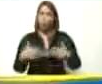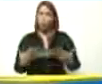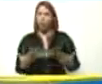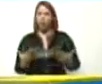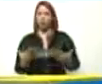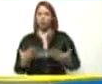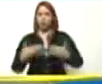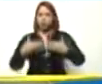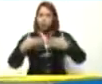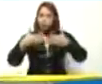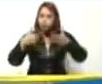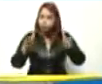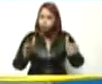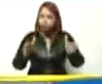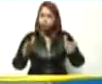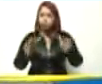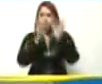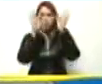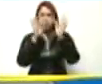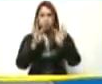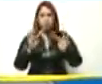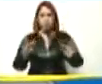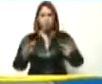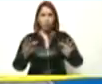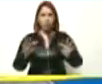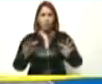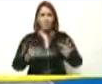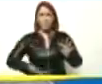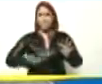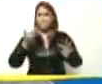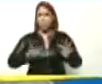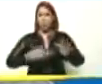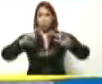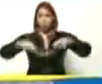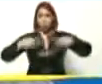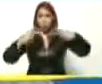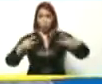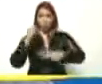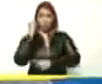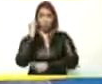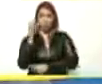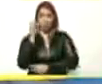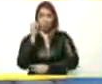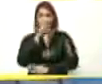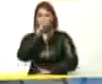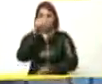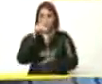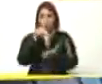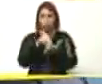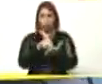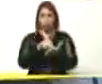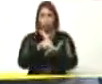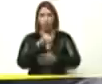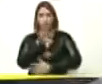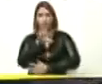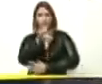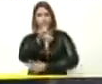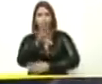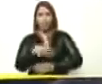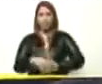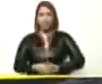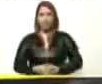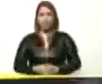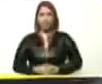instaló, de manera majestuosa, la nueva Asamblea Nacional de la República Bolivariana de